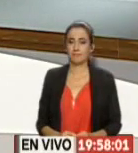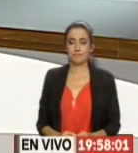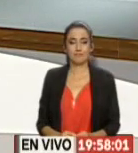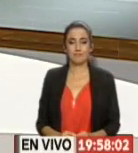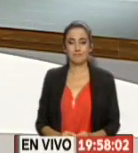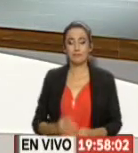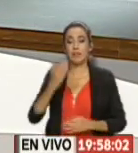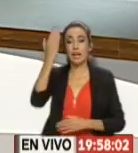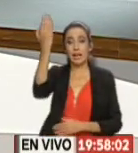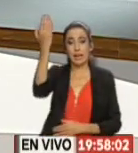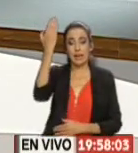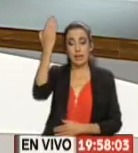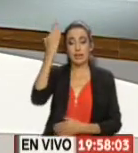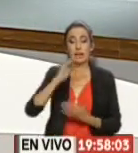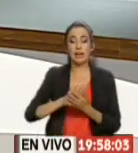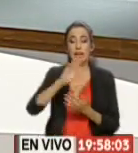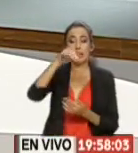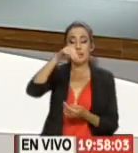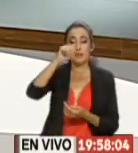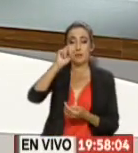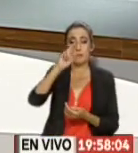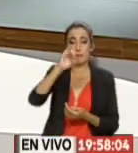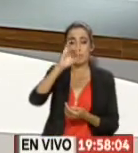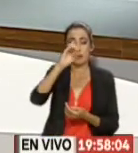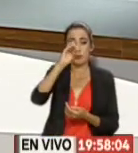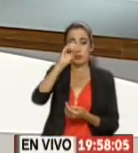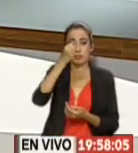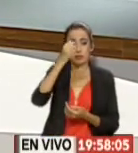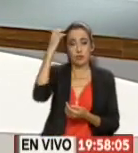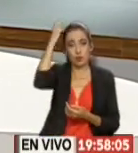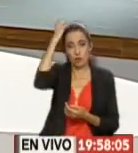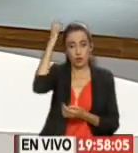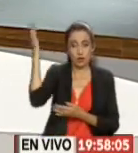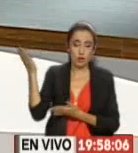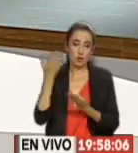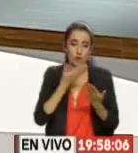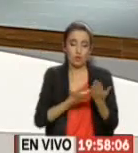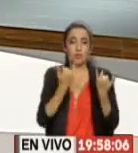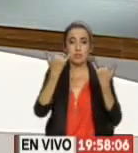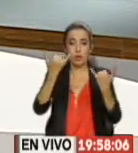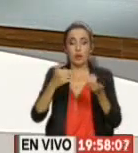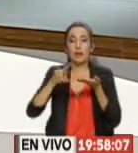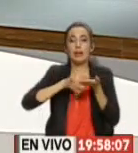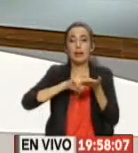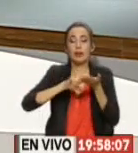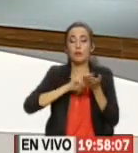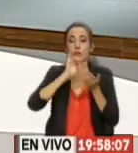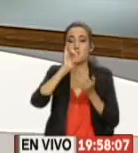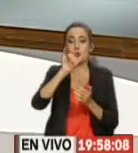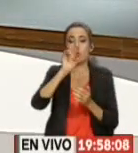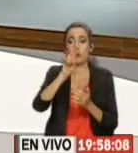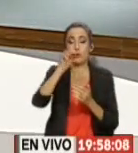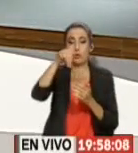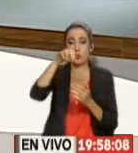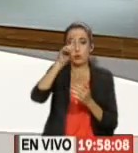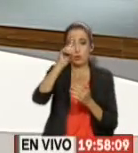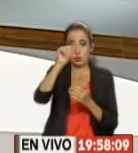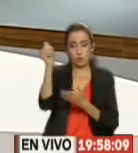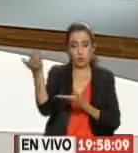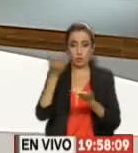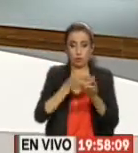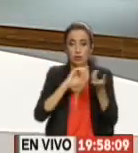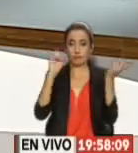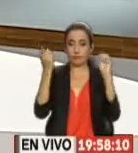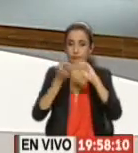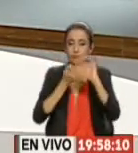El alcalde de Quito, Mauricio Rodas, se reunió hoy con su sucesor, el alcalde electo Jorge Yunda, para iniciar el proceso de transición en el